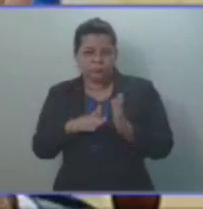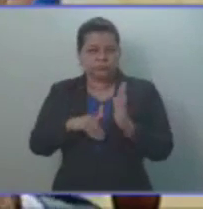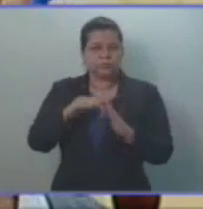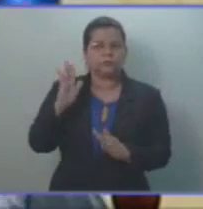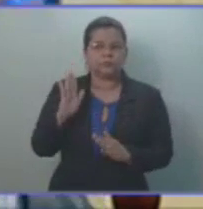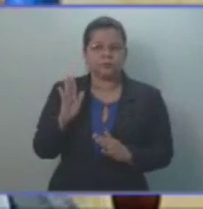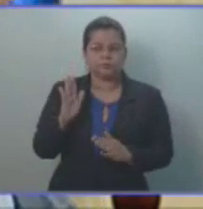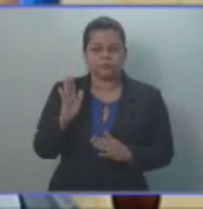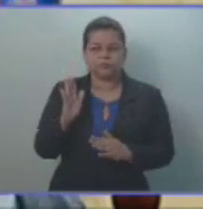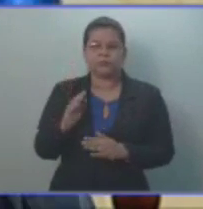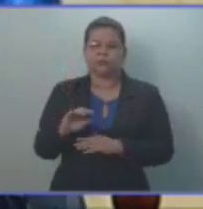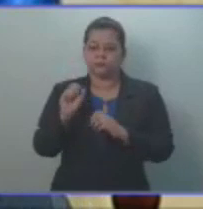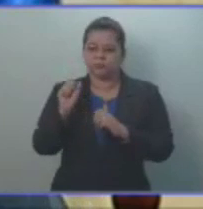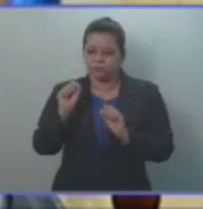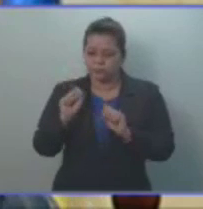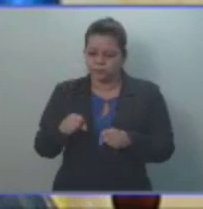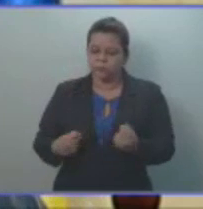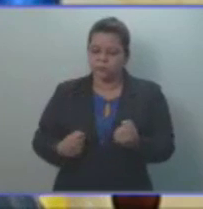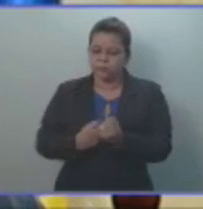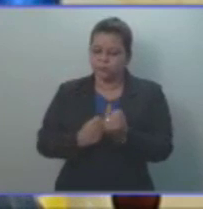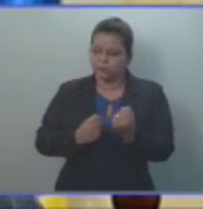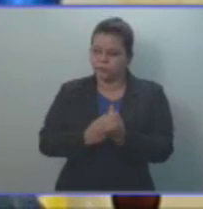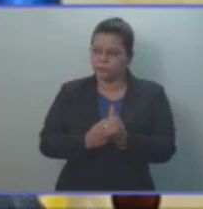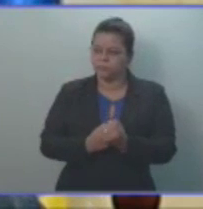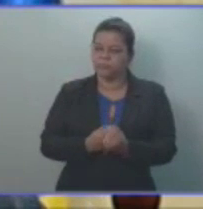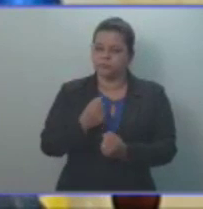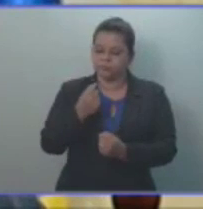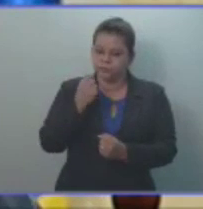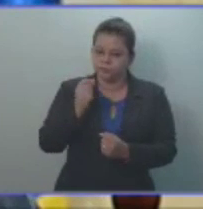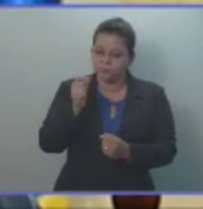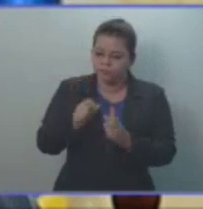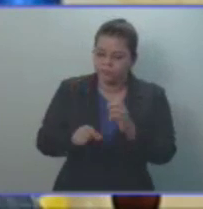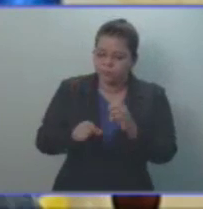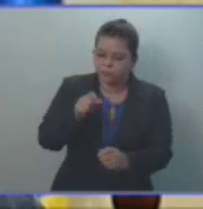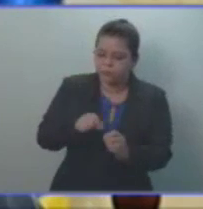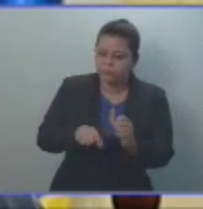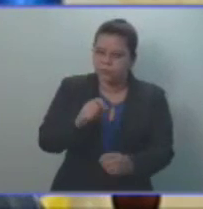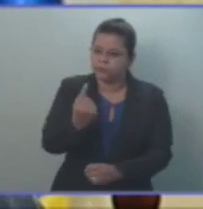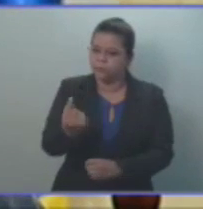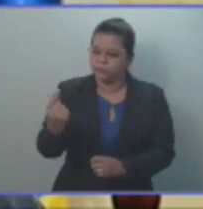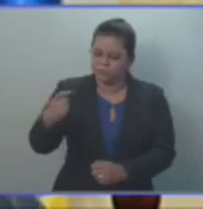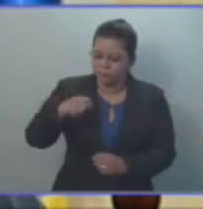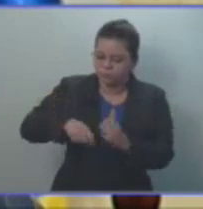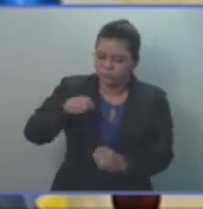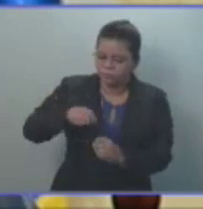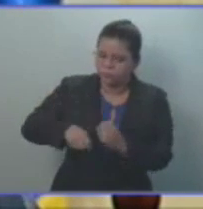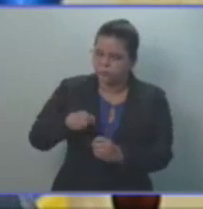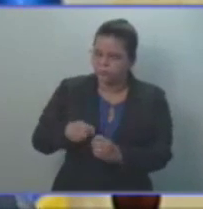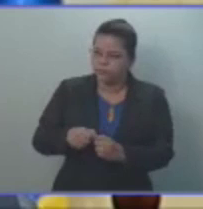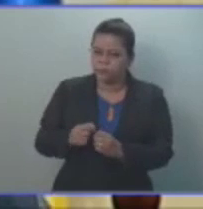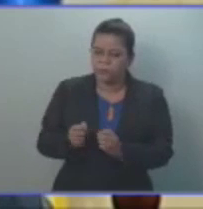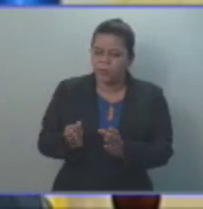de acompañar a los pequeños agricultores y para evitar que vaya a existir esa